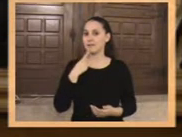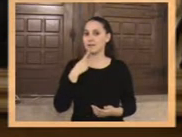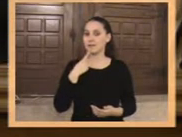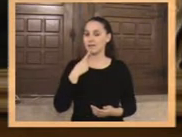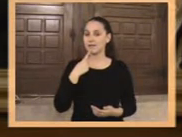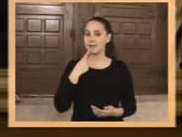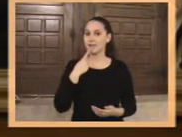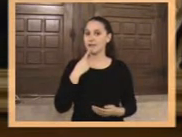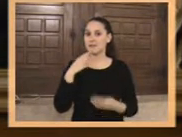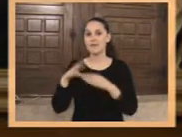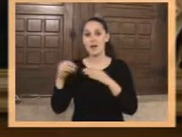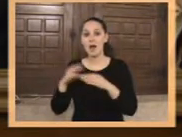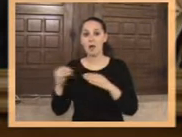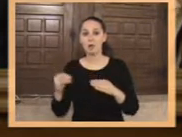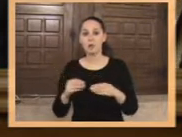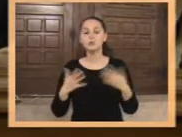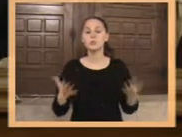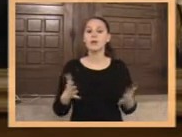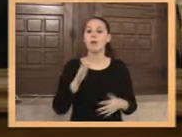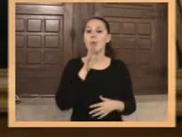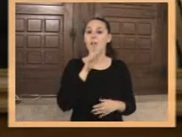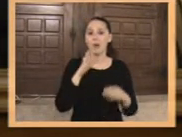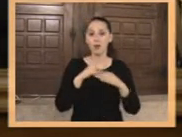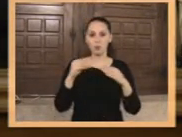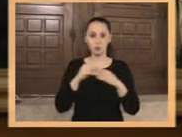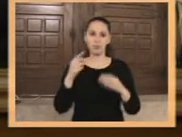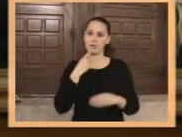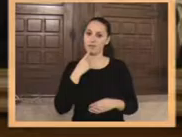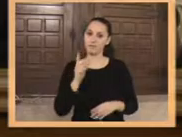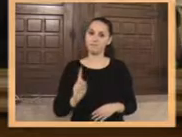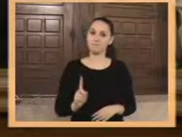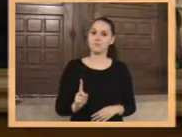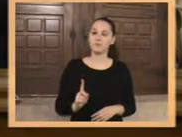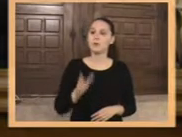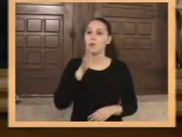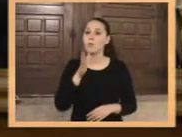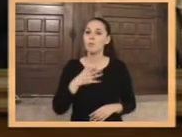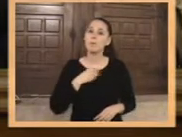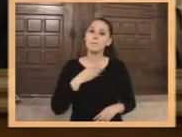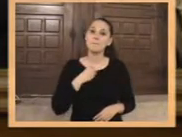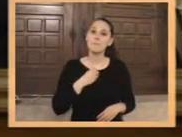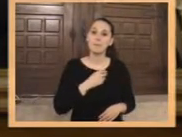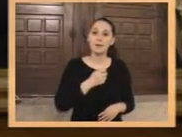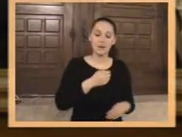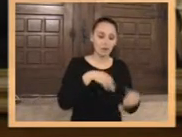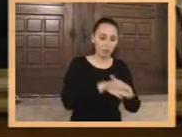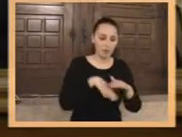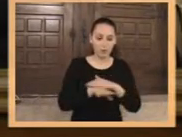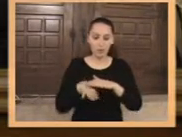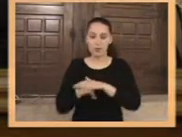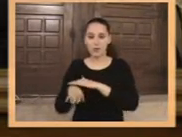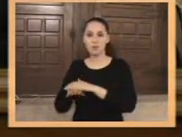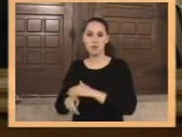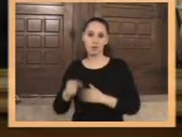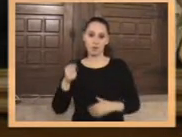poco espacio que tenía el archivo municipal y que esta actuación precisamente podría salvar